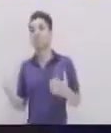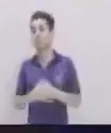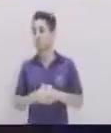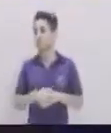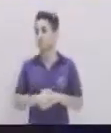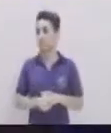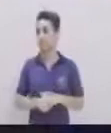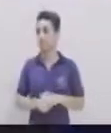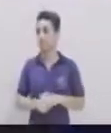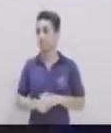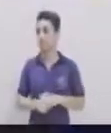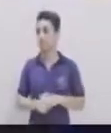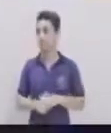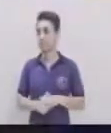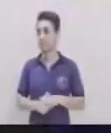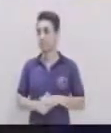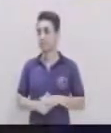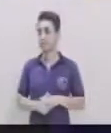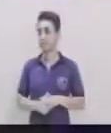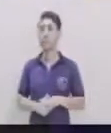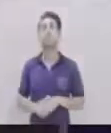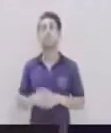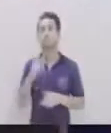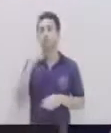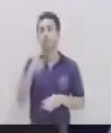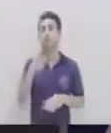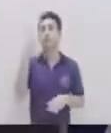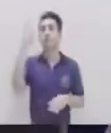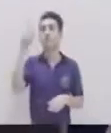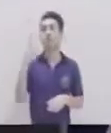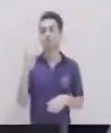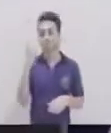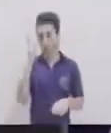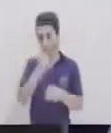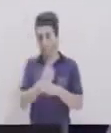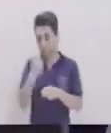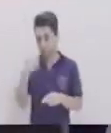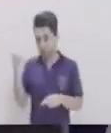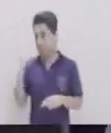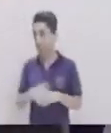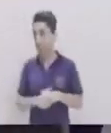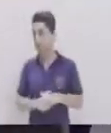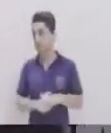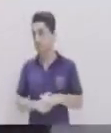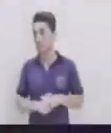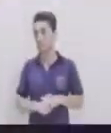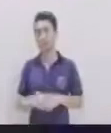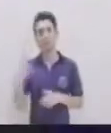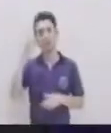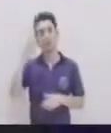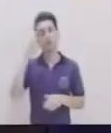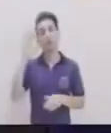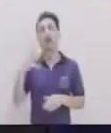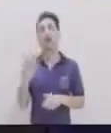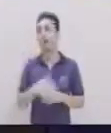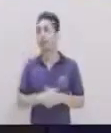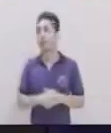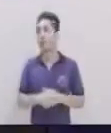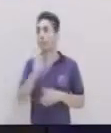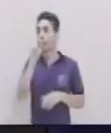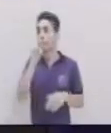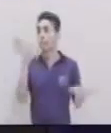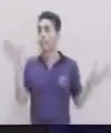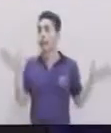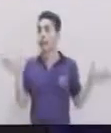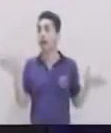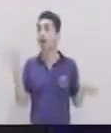ahora vamos a confirmar que hemos colocado los datos correctamente. ¿Cómo lo voy a hacer? Muy bien. Voy a recordar que